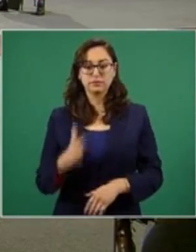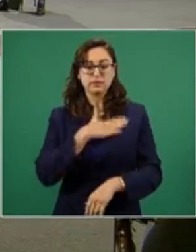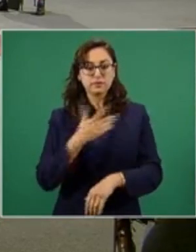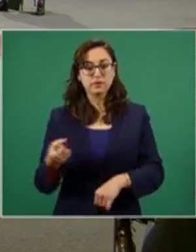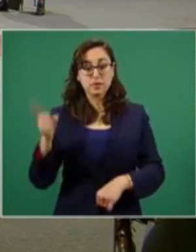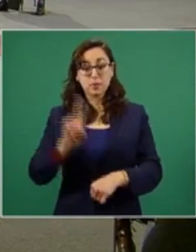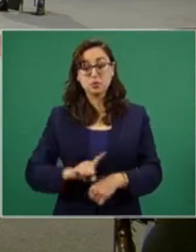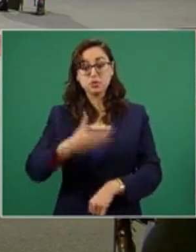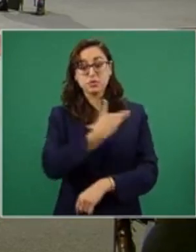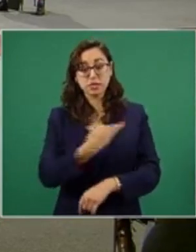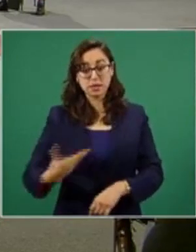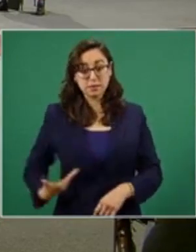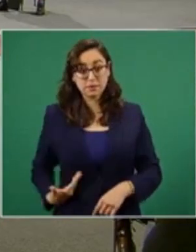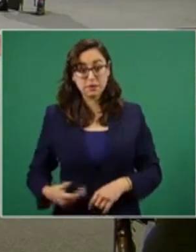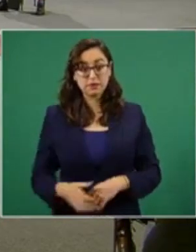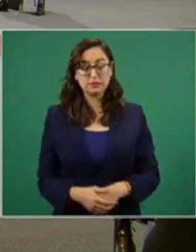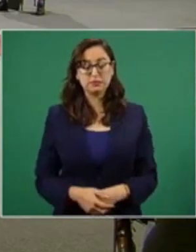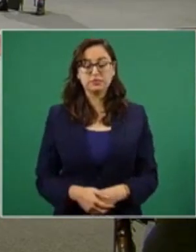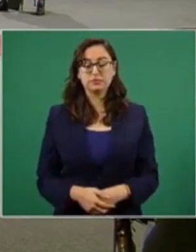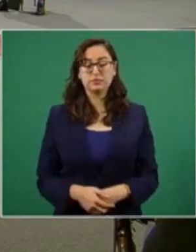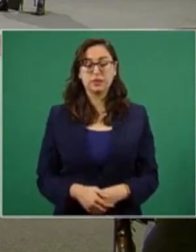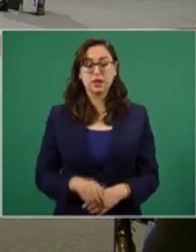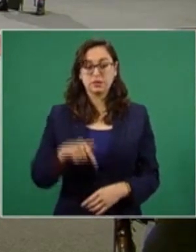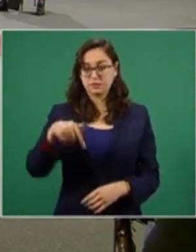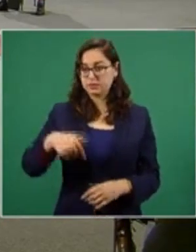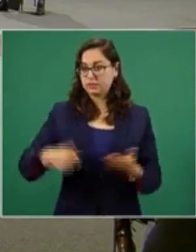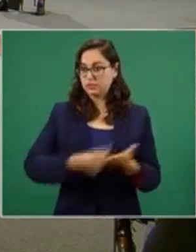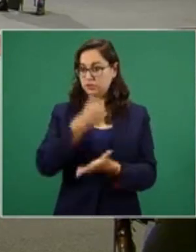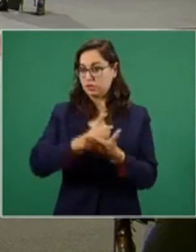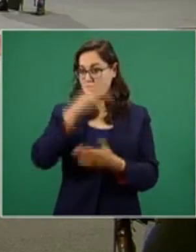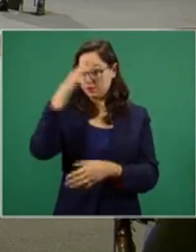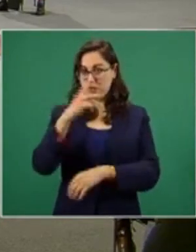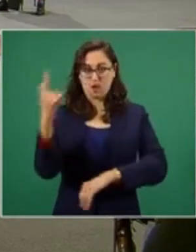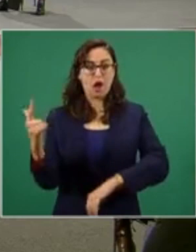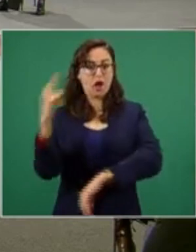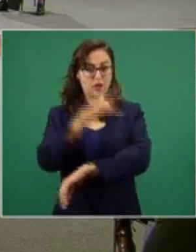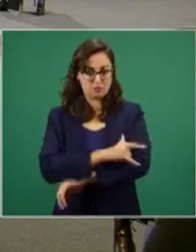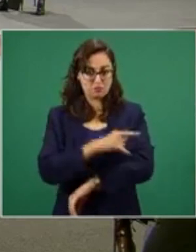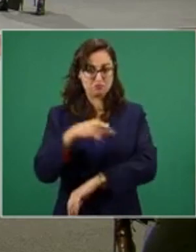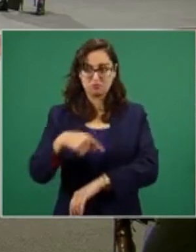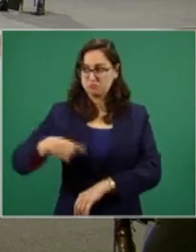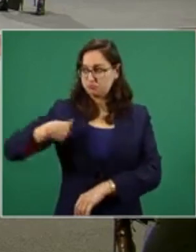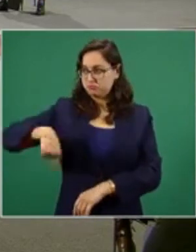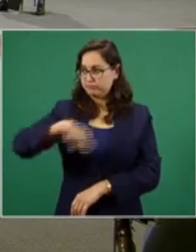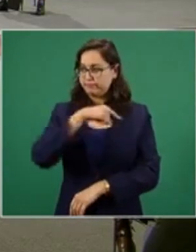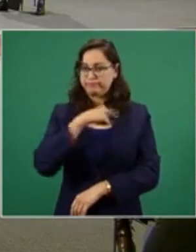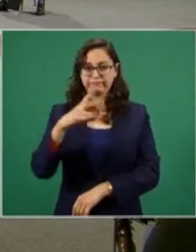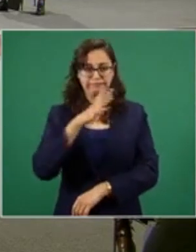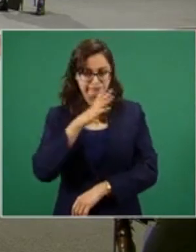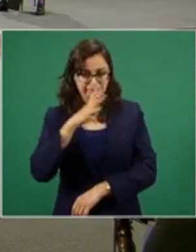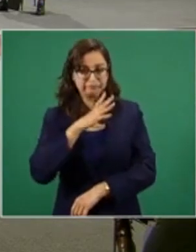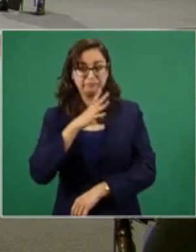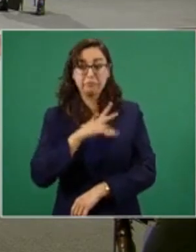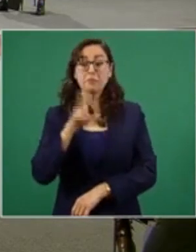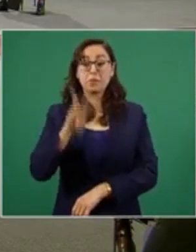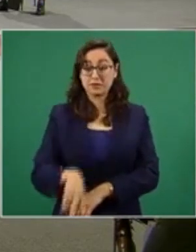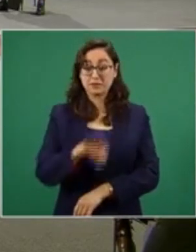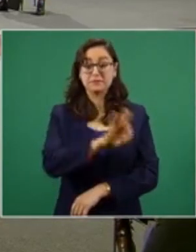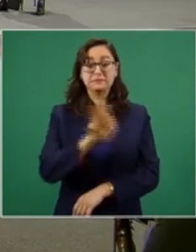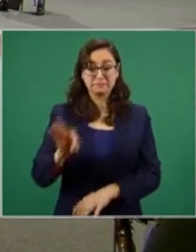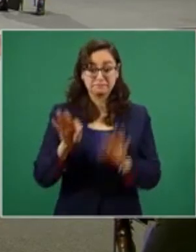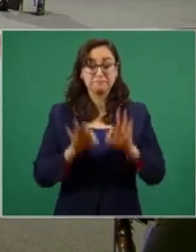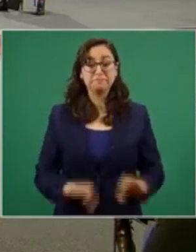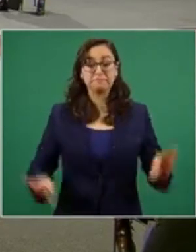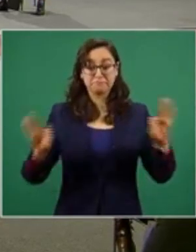México para proseguir con la inmunización del personal de primera línea del sector salud dentro del combate a la enfermedad viral. El